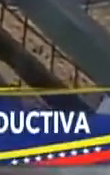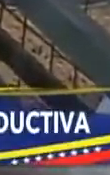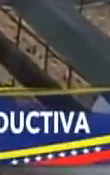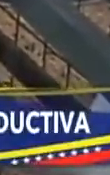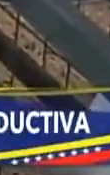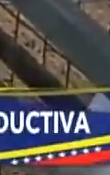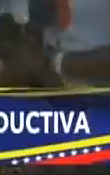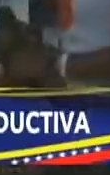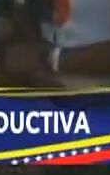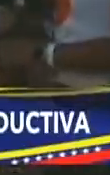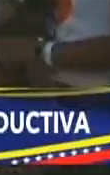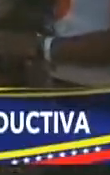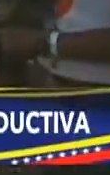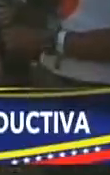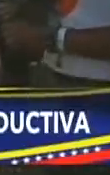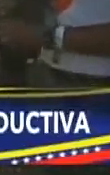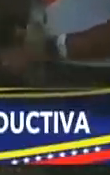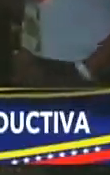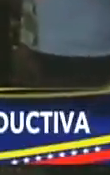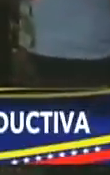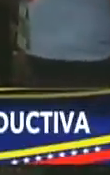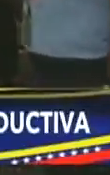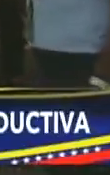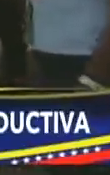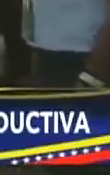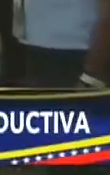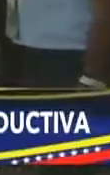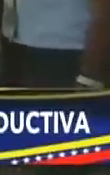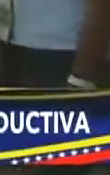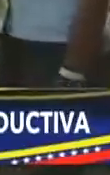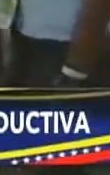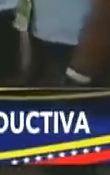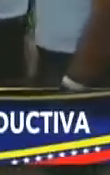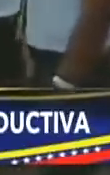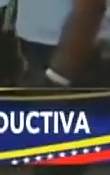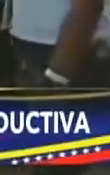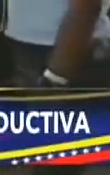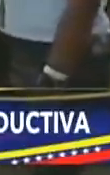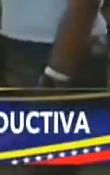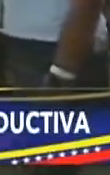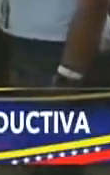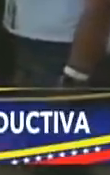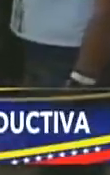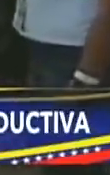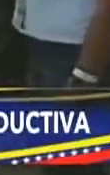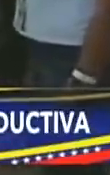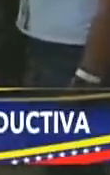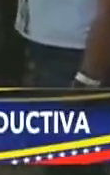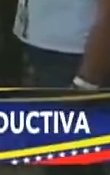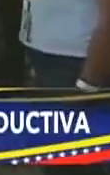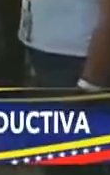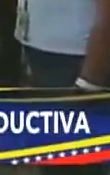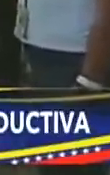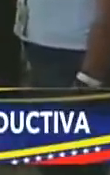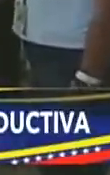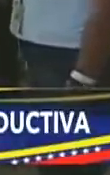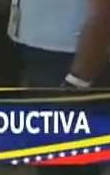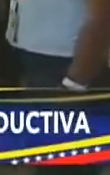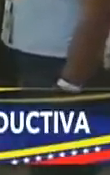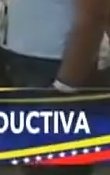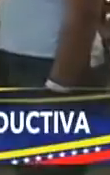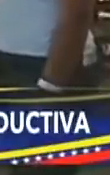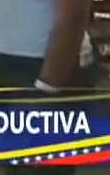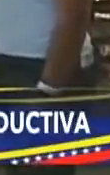Daniela. Es parte de los que han venido a visitar esta expo de todo el país. Quisiéramos darle la palabra a Daniela. ¿Cómo estás, Daniela? Bien,